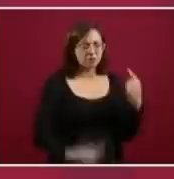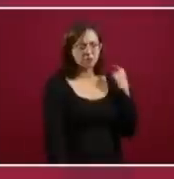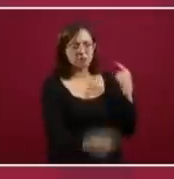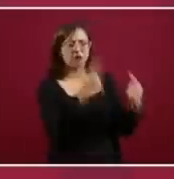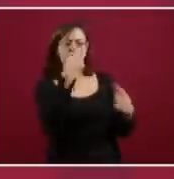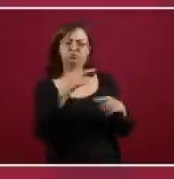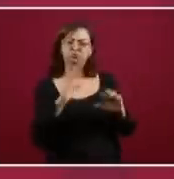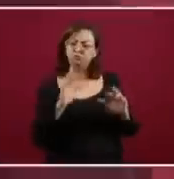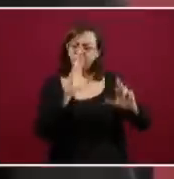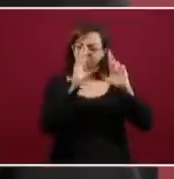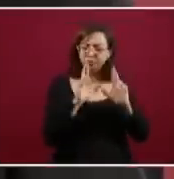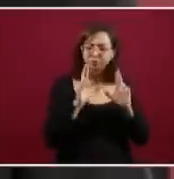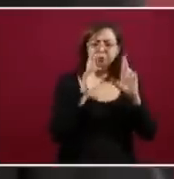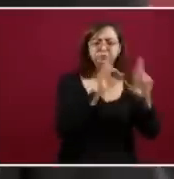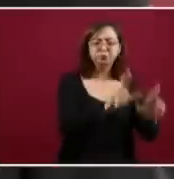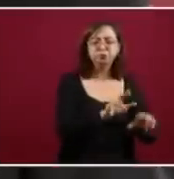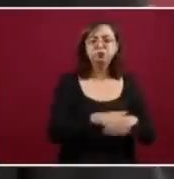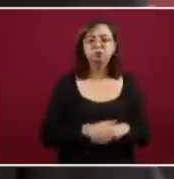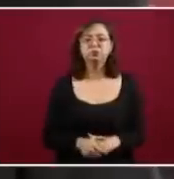nada más que éste